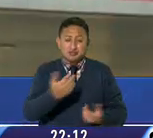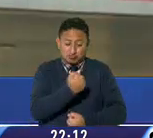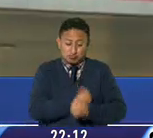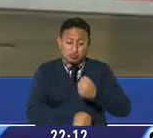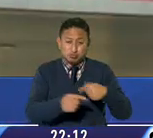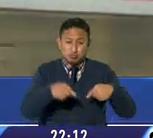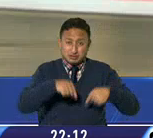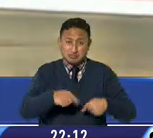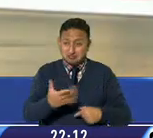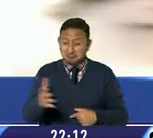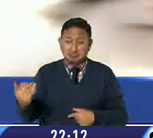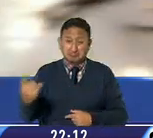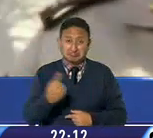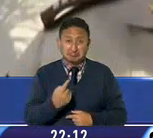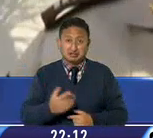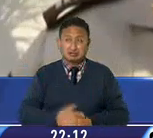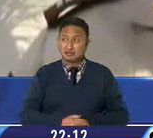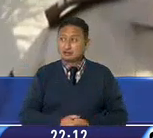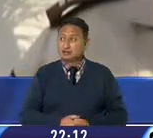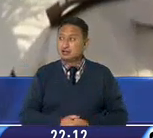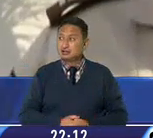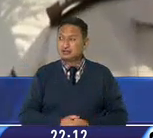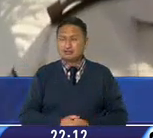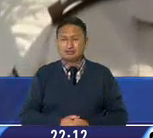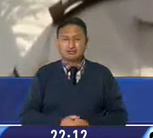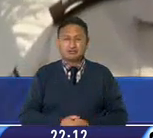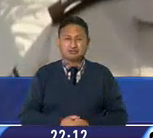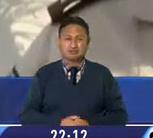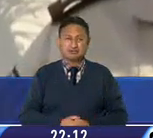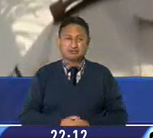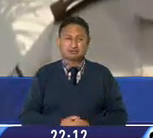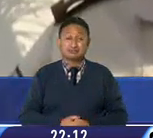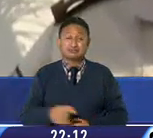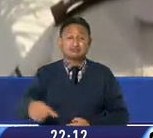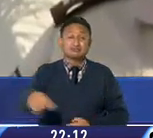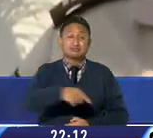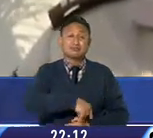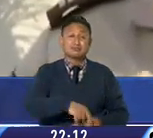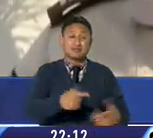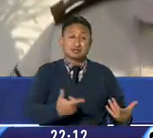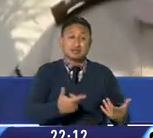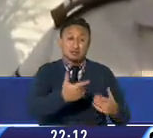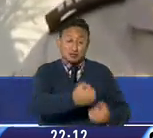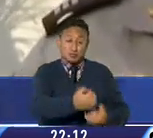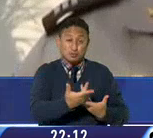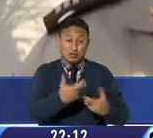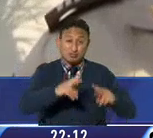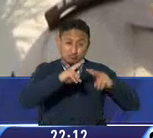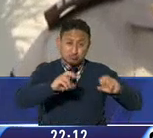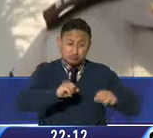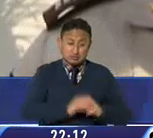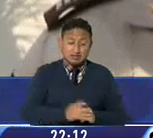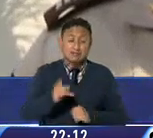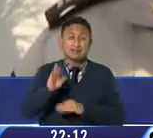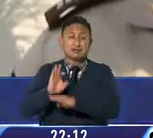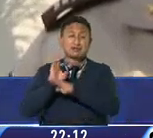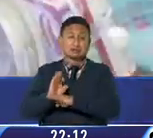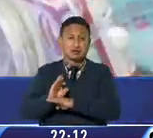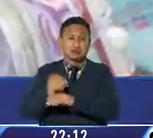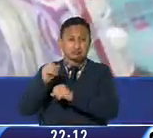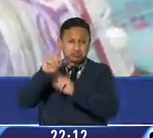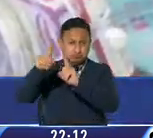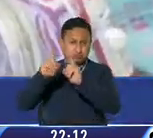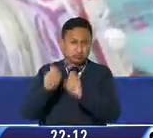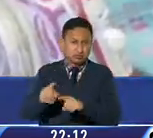nadie aparece. Están las unidades en el territorio realizando un levantamiento de información, tanto con toma de versiones de personas que